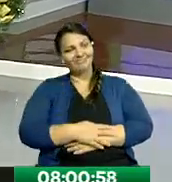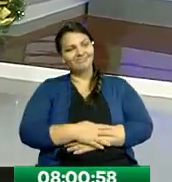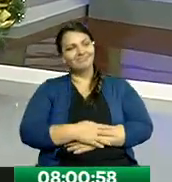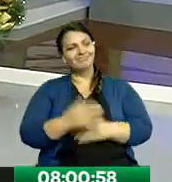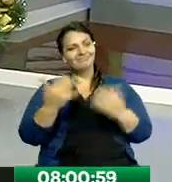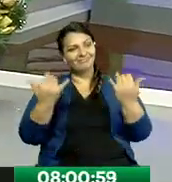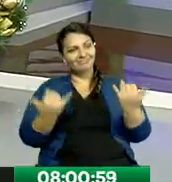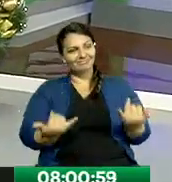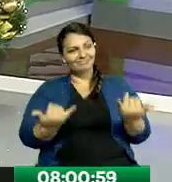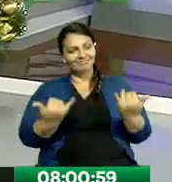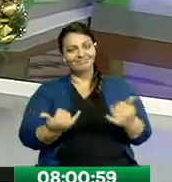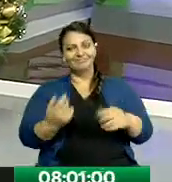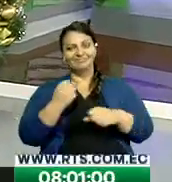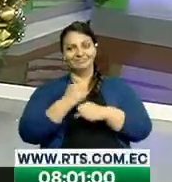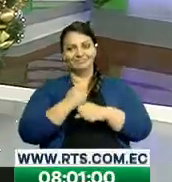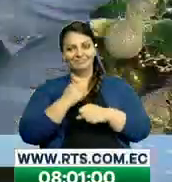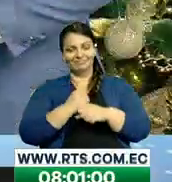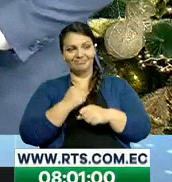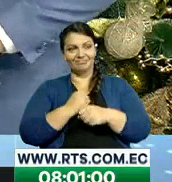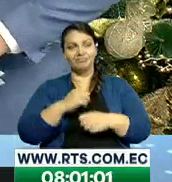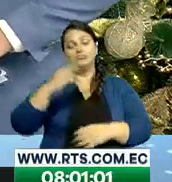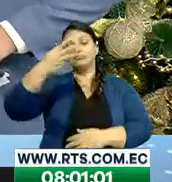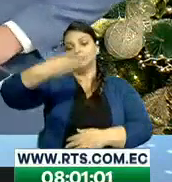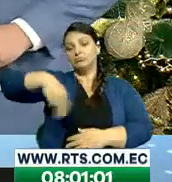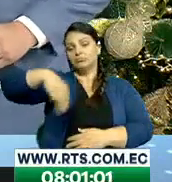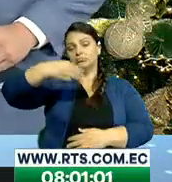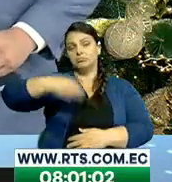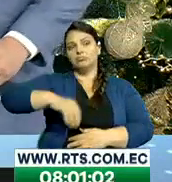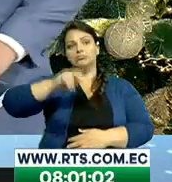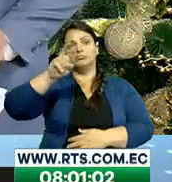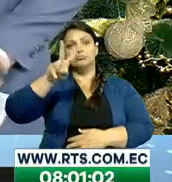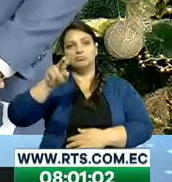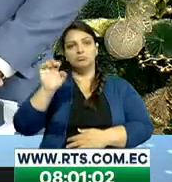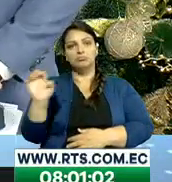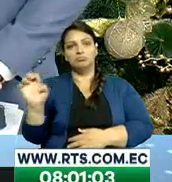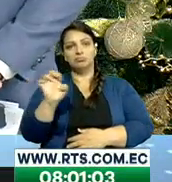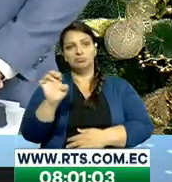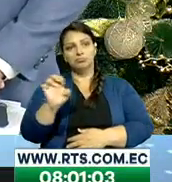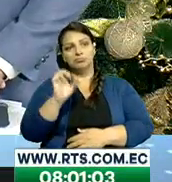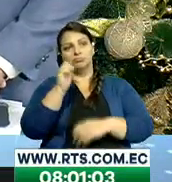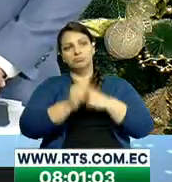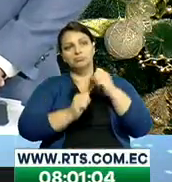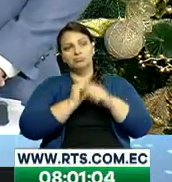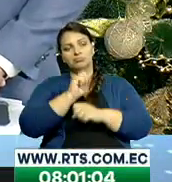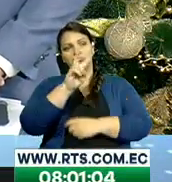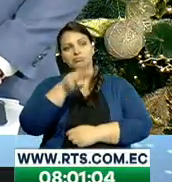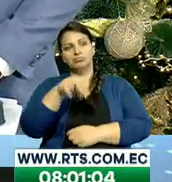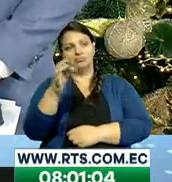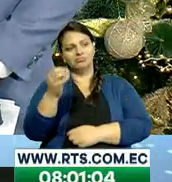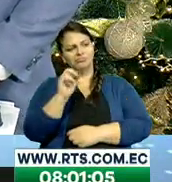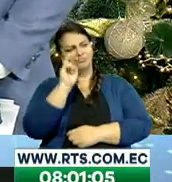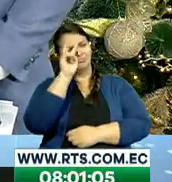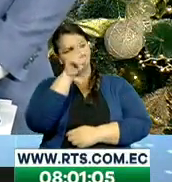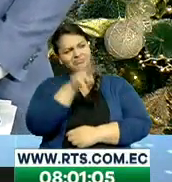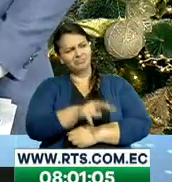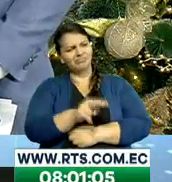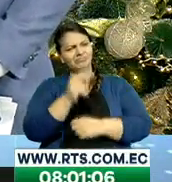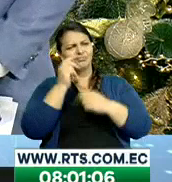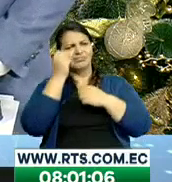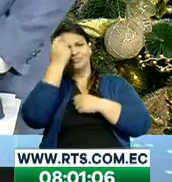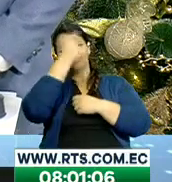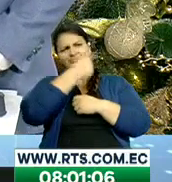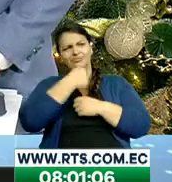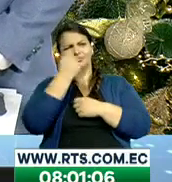laborable del año, miércoles 2 de enero del 2019. Lo veo usted quemadito, quemadito. Ahí está, pues algo de ser, algo